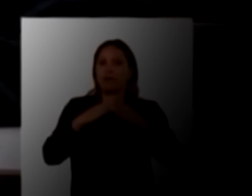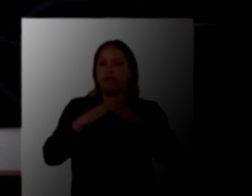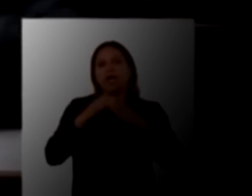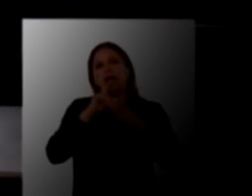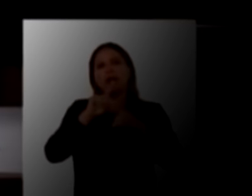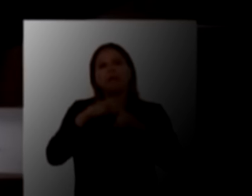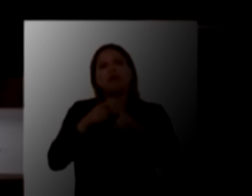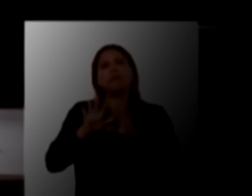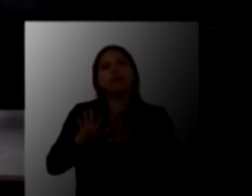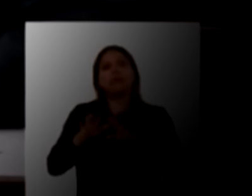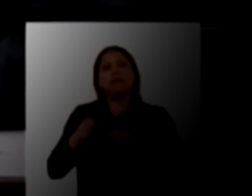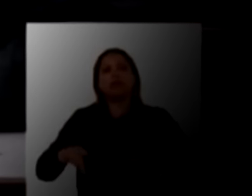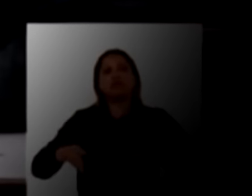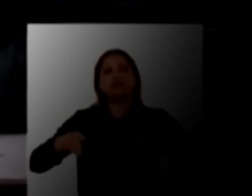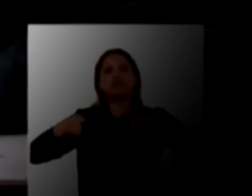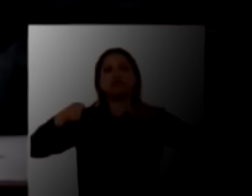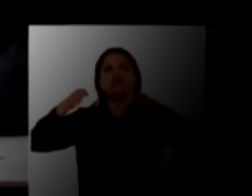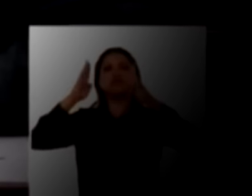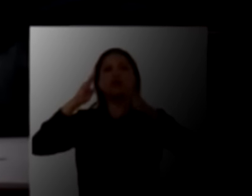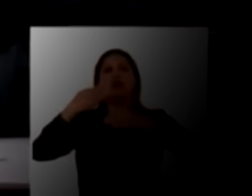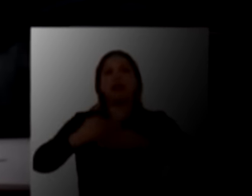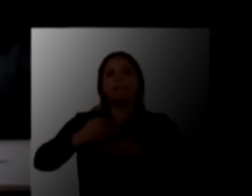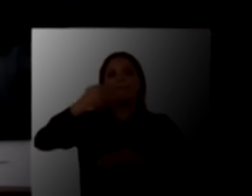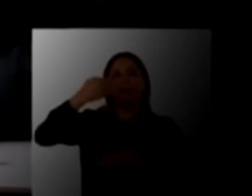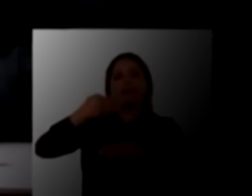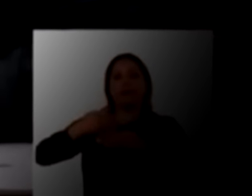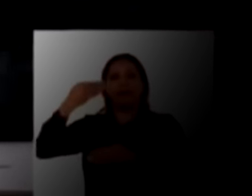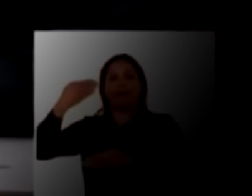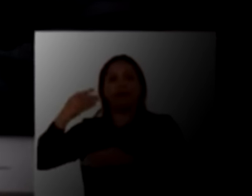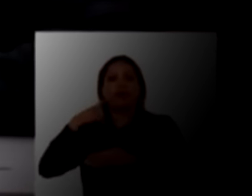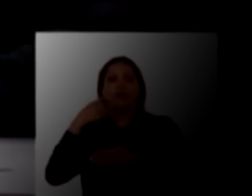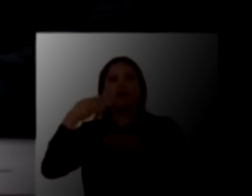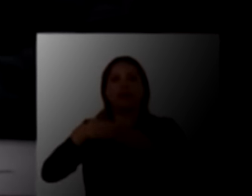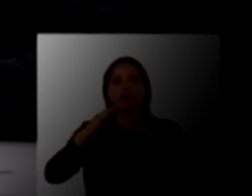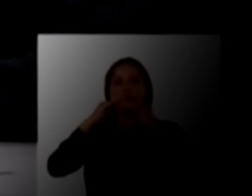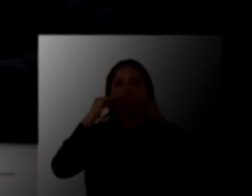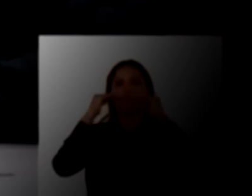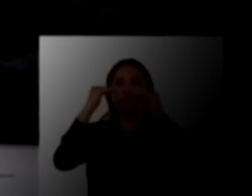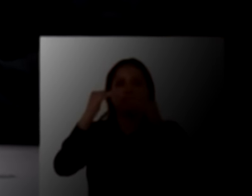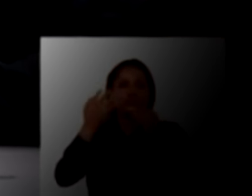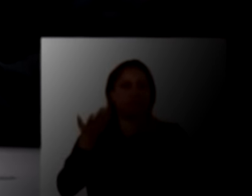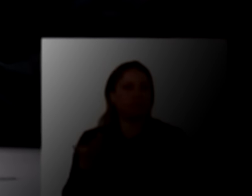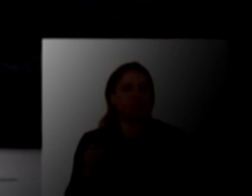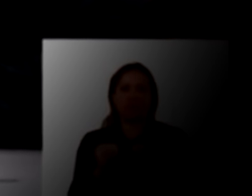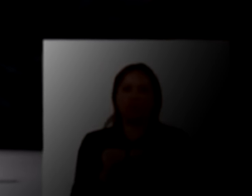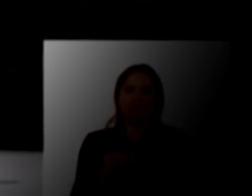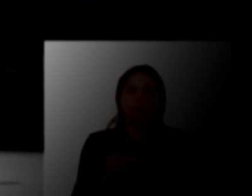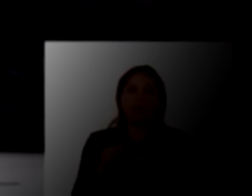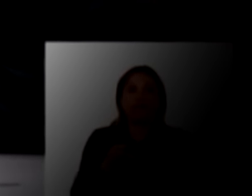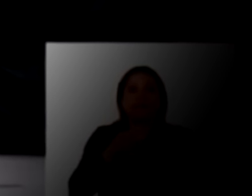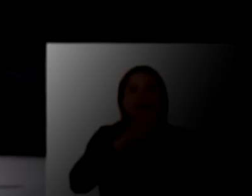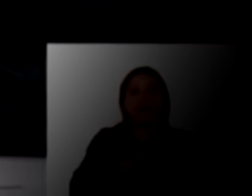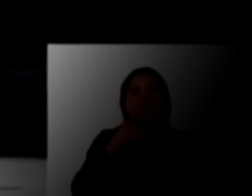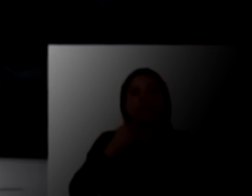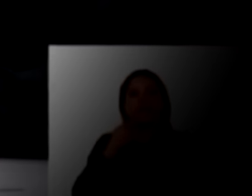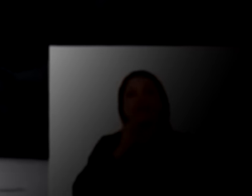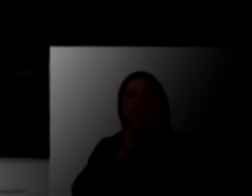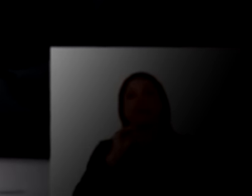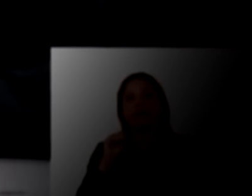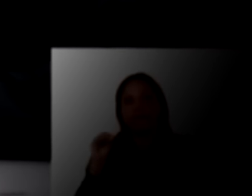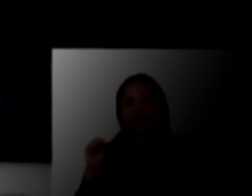Esperamos que empiecen a levantar las paredes y cuando llegamos Ya está a nivel de cerreto ya y ya una parte de un